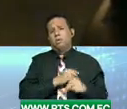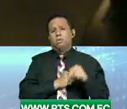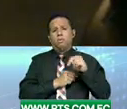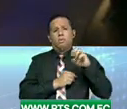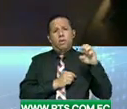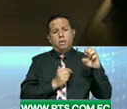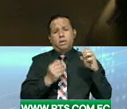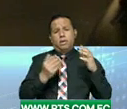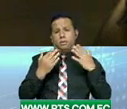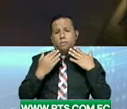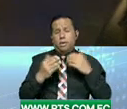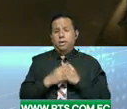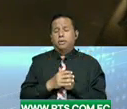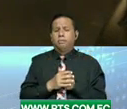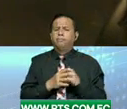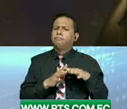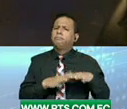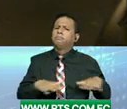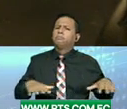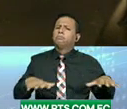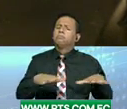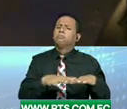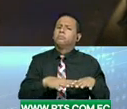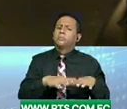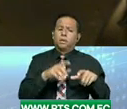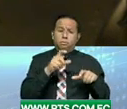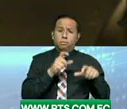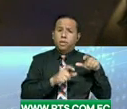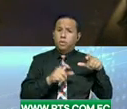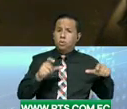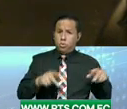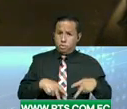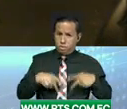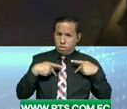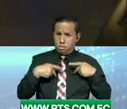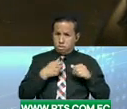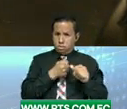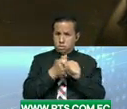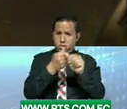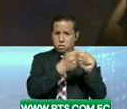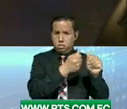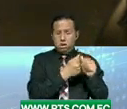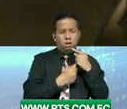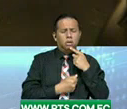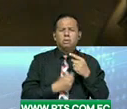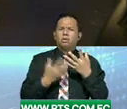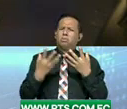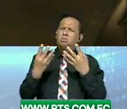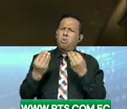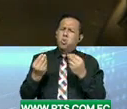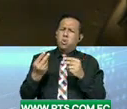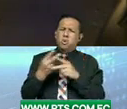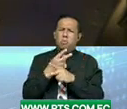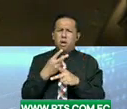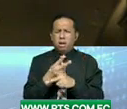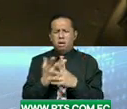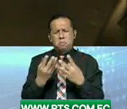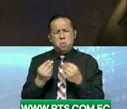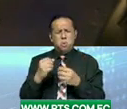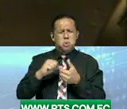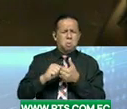de Guayaquil, una zona donde los moradores mencionan de que ya se han presentado algunos hechos violentos. Me dicen de que son